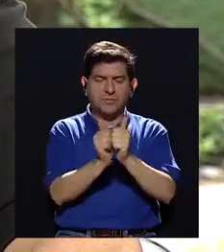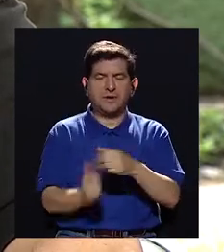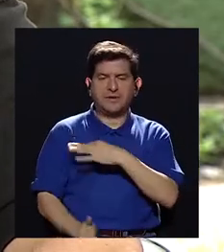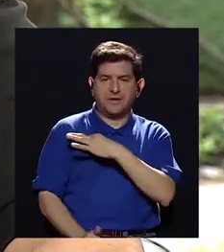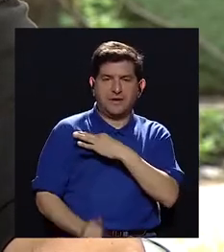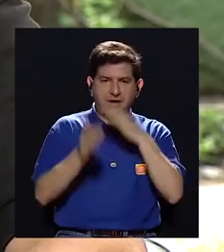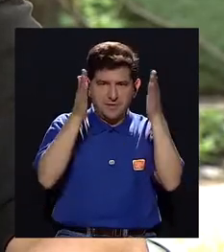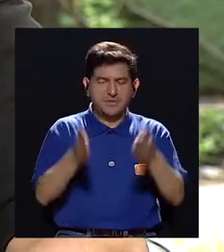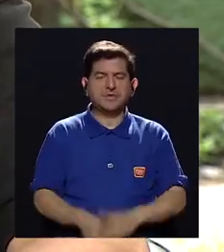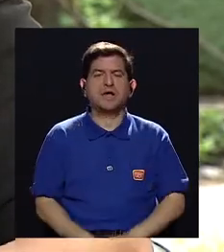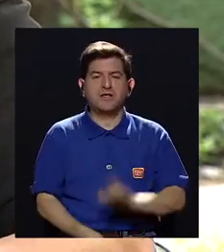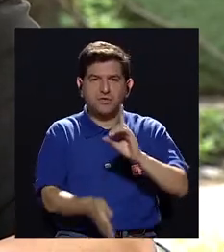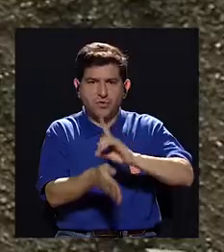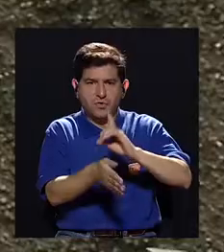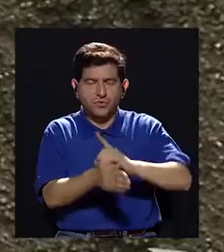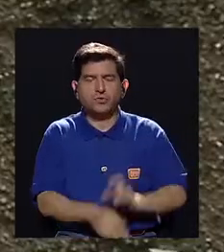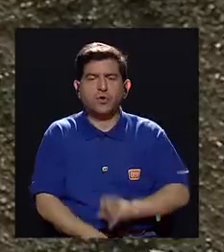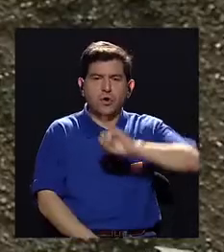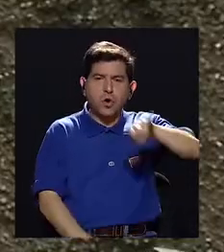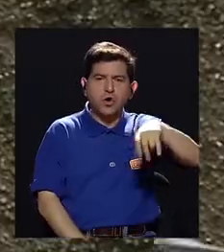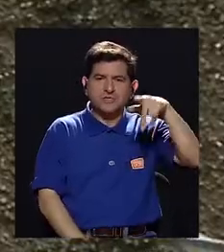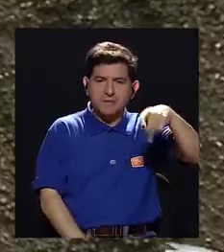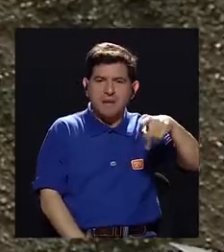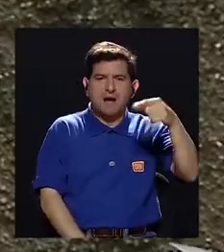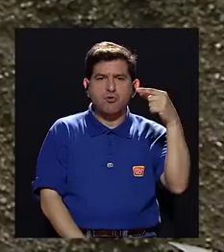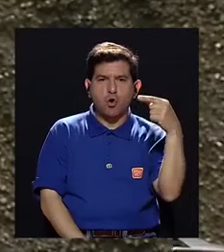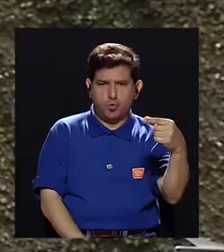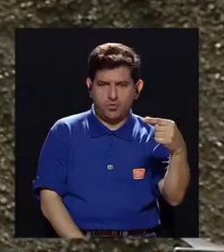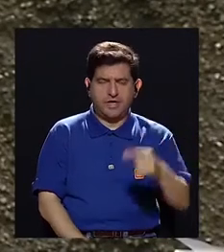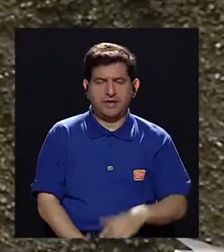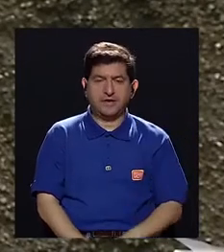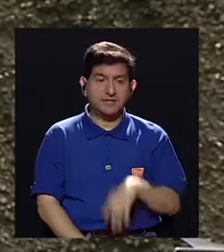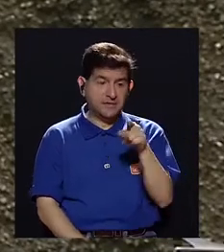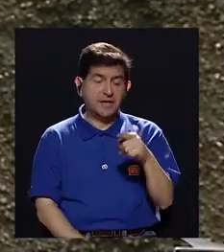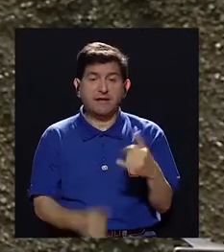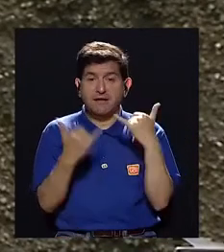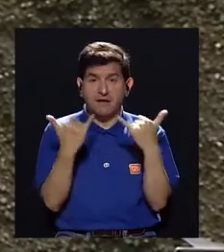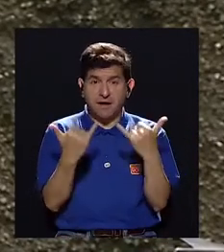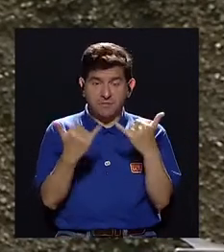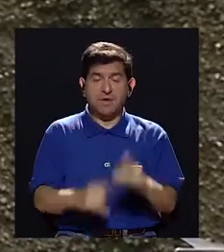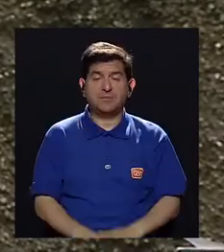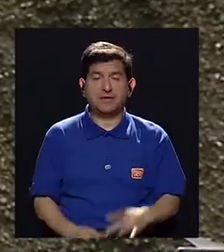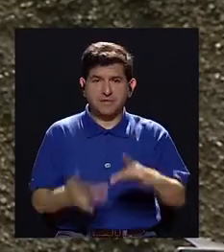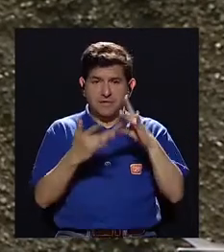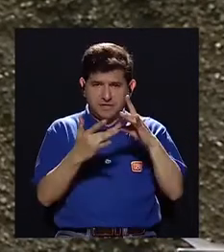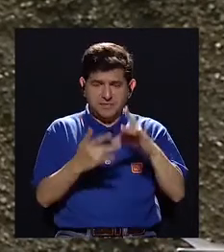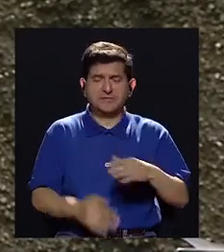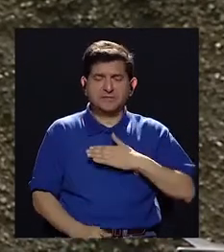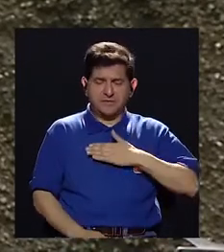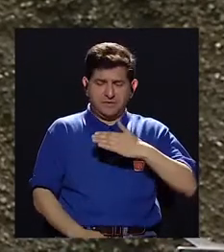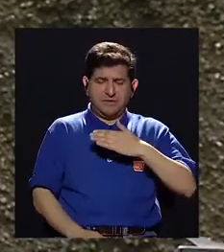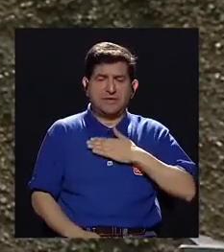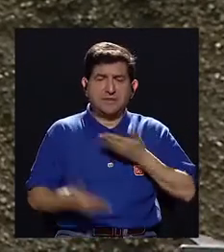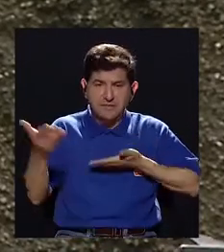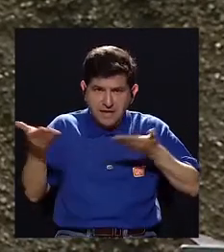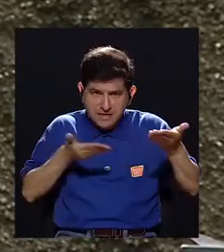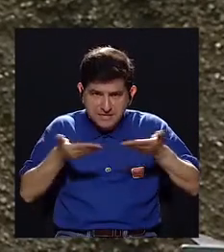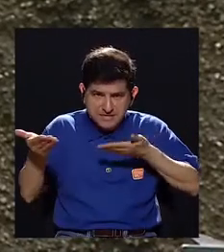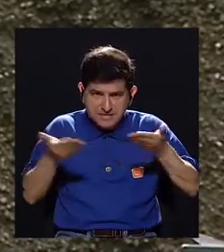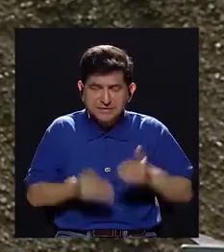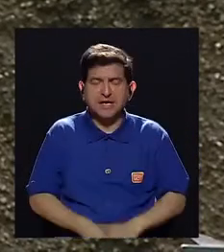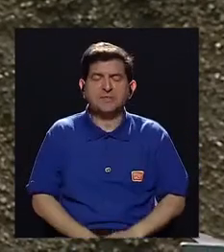acompaña nuestro invitado, el doctor José Pablo Gutiérrez, quien actualmente es neumólogo y jefe del servicio de